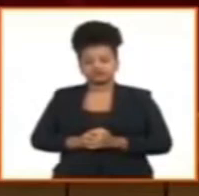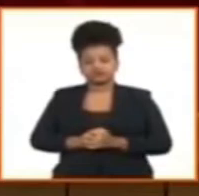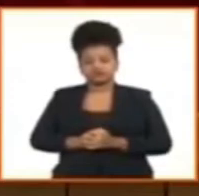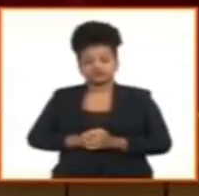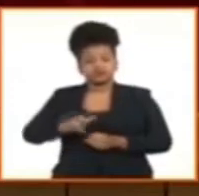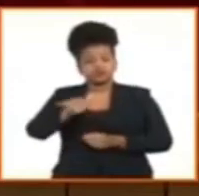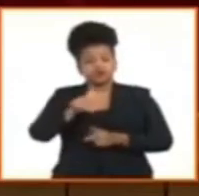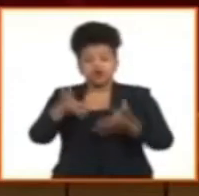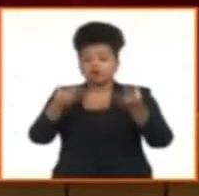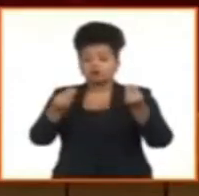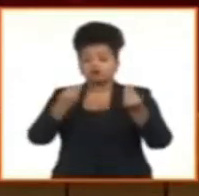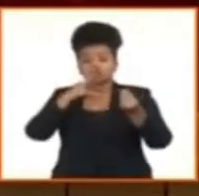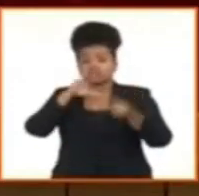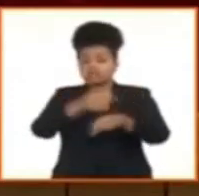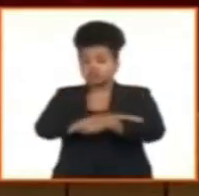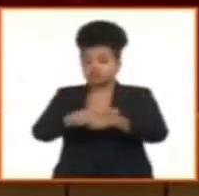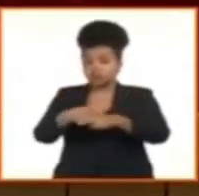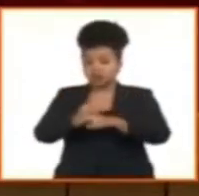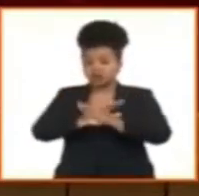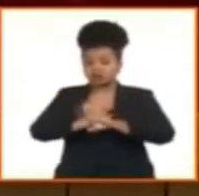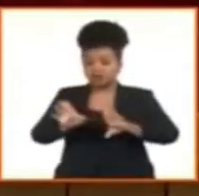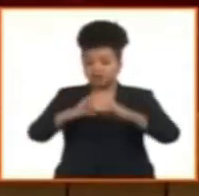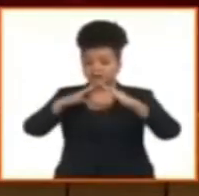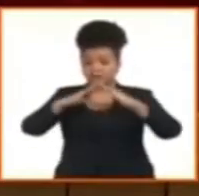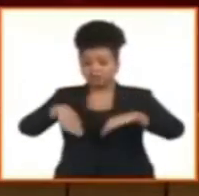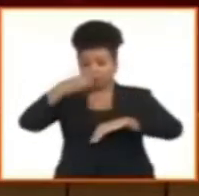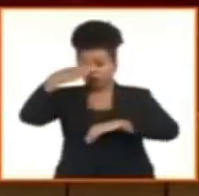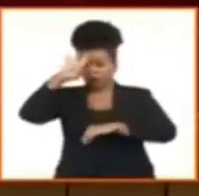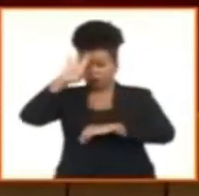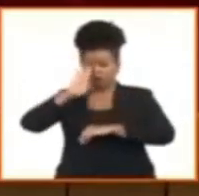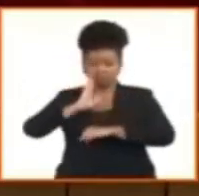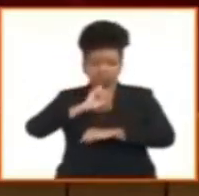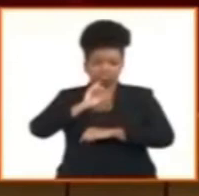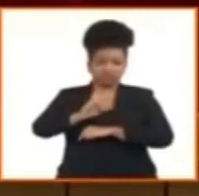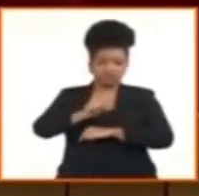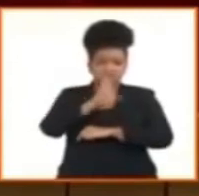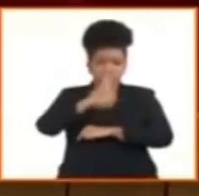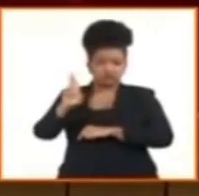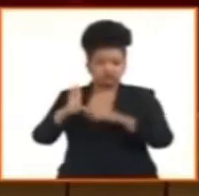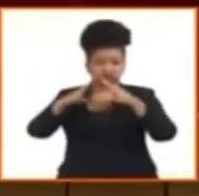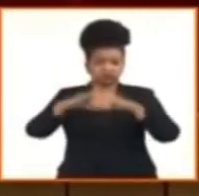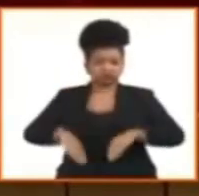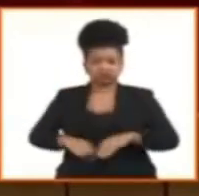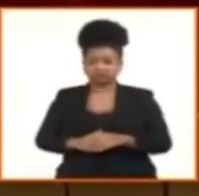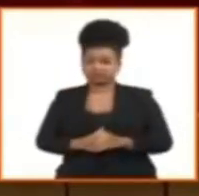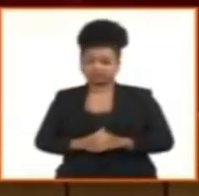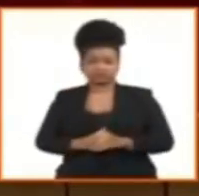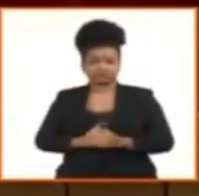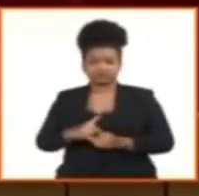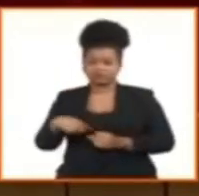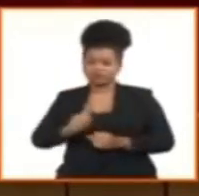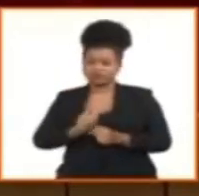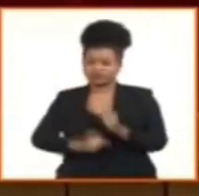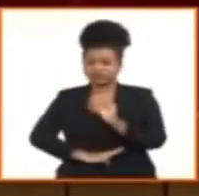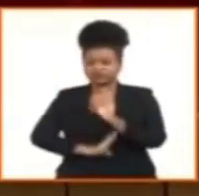hablaron del fin de la historia y apostaron por la caída inmediata de la revolución cubana. Las apuestas no